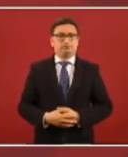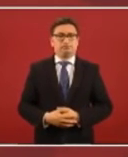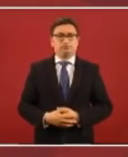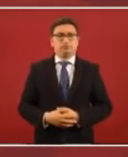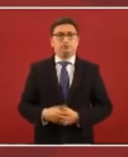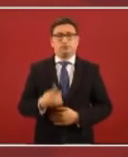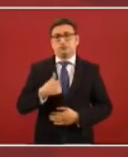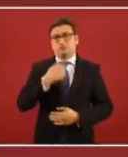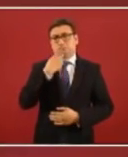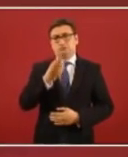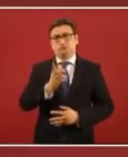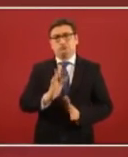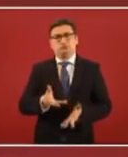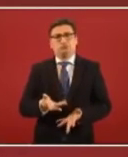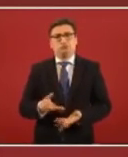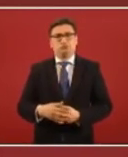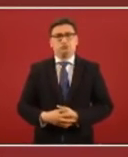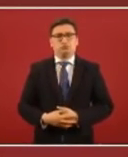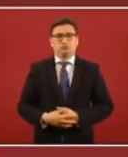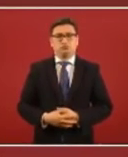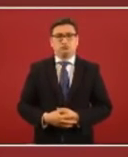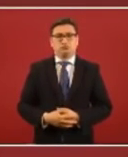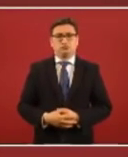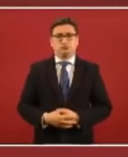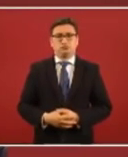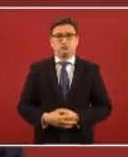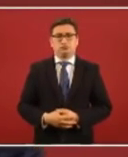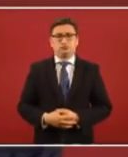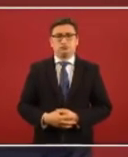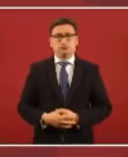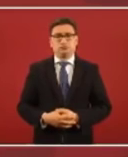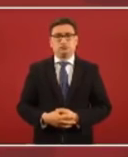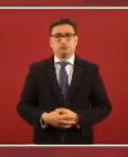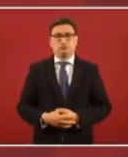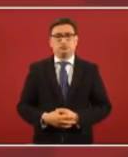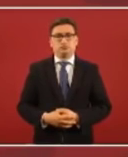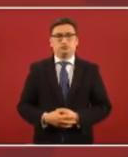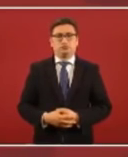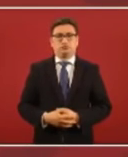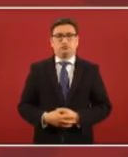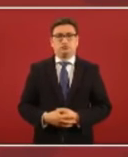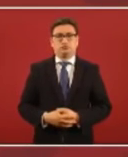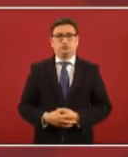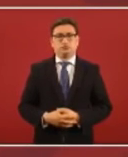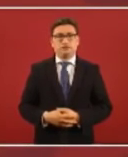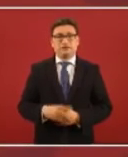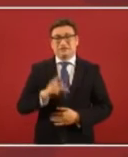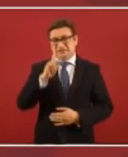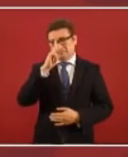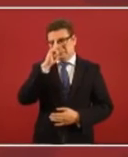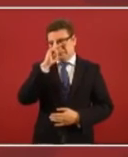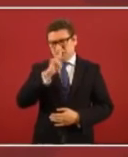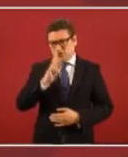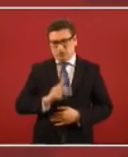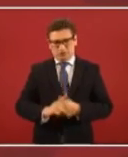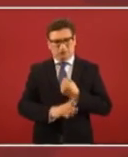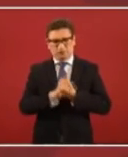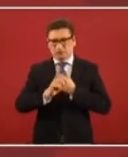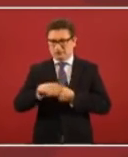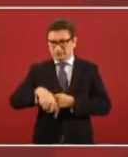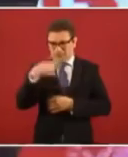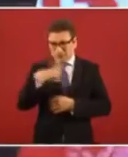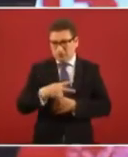ya dije, la peste funesta es la corrupción,